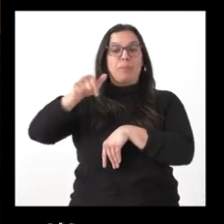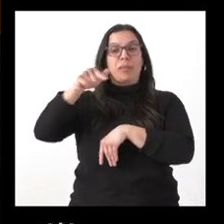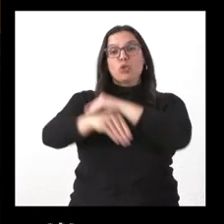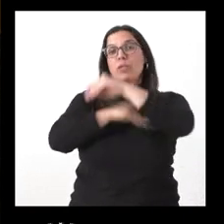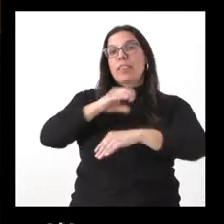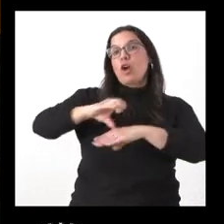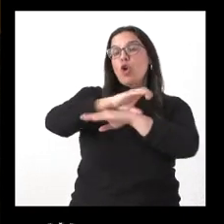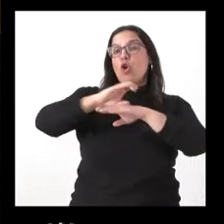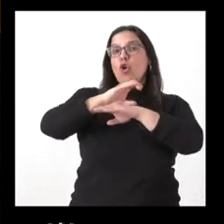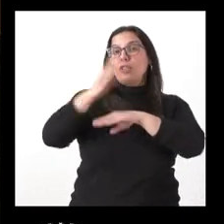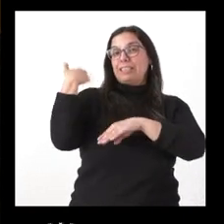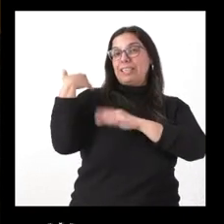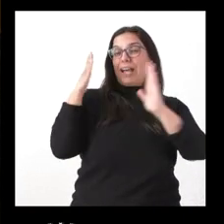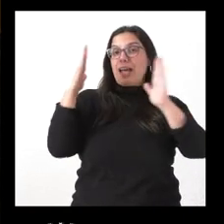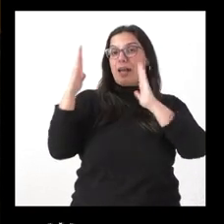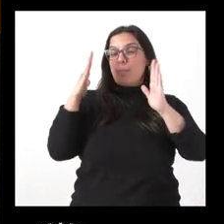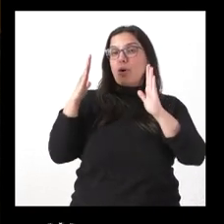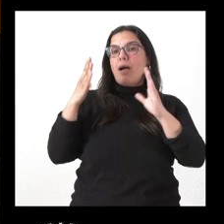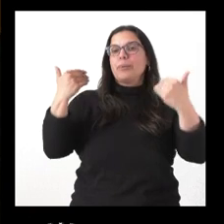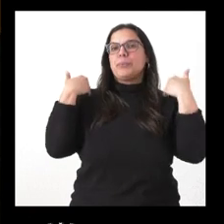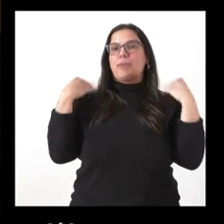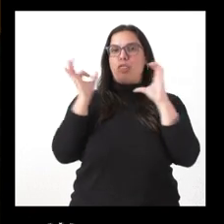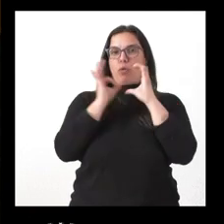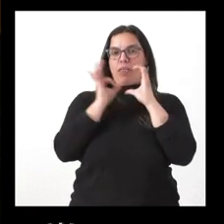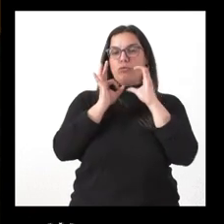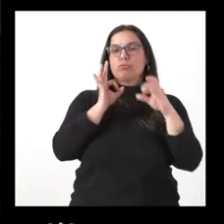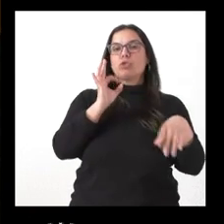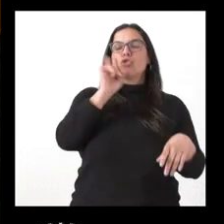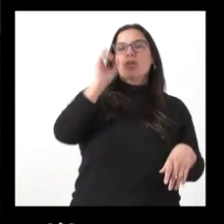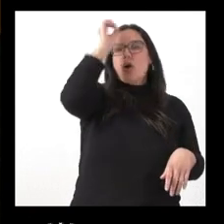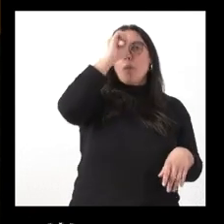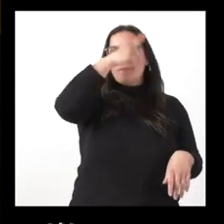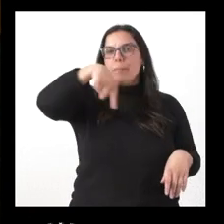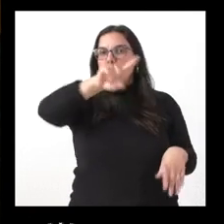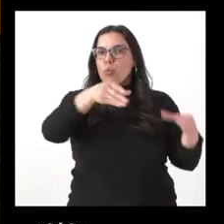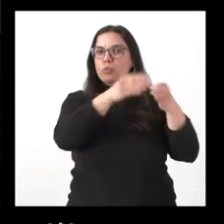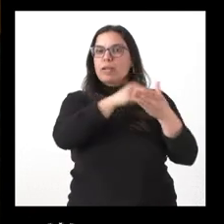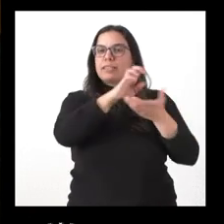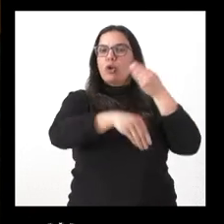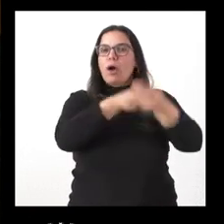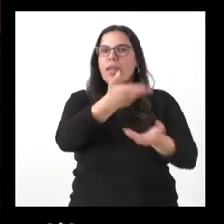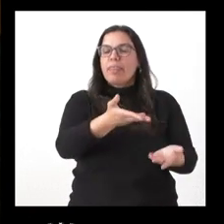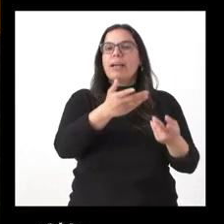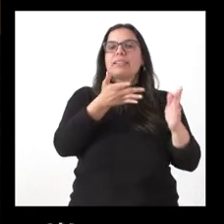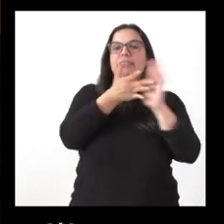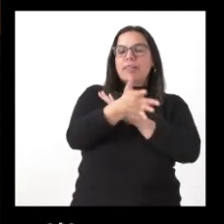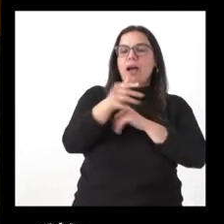que ocupaba en aquella época ciudadanos yo no sé qué valoración se hace desde la junta y si esto supone un cambio de a la hora de futuras